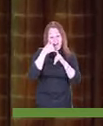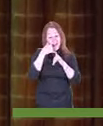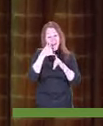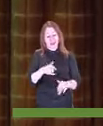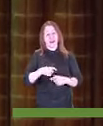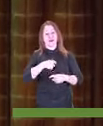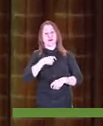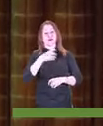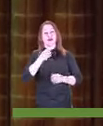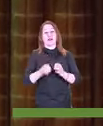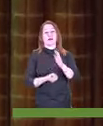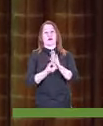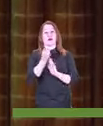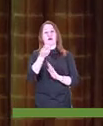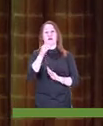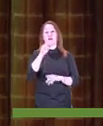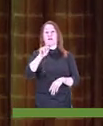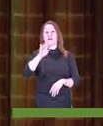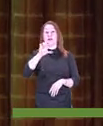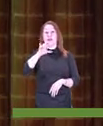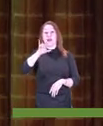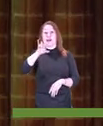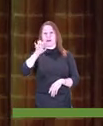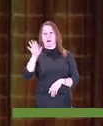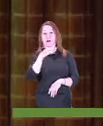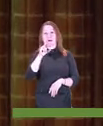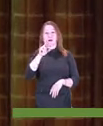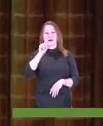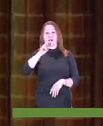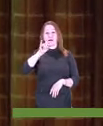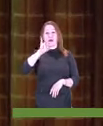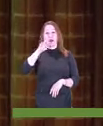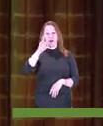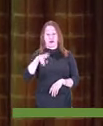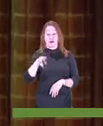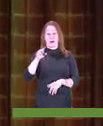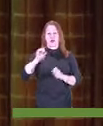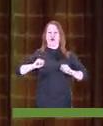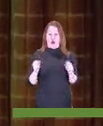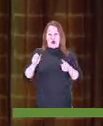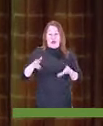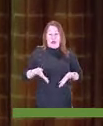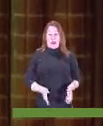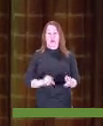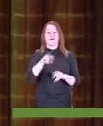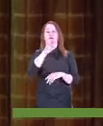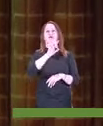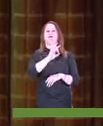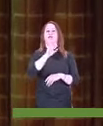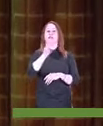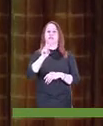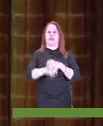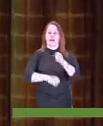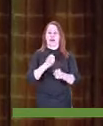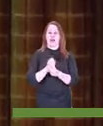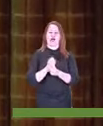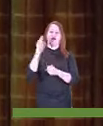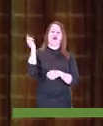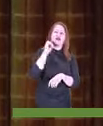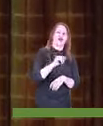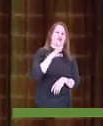e industrial Felipe Ramírez, un bogotano de 37 años que en el campo profesional cuenta con más de 12